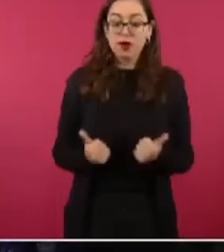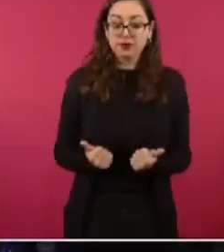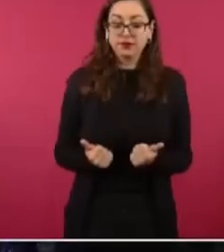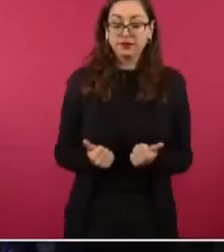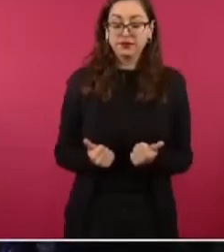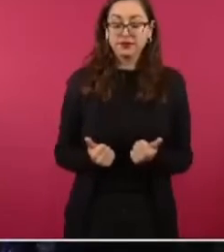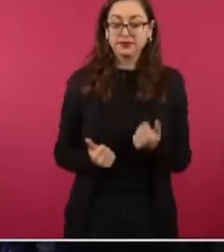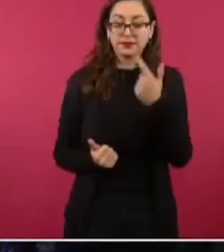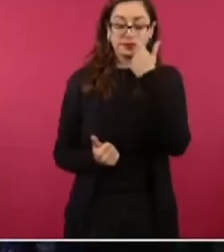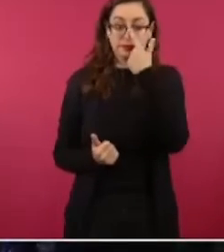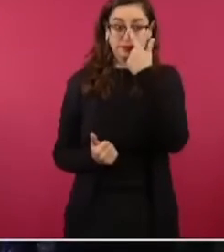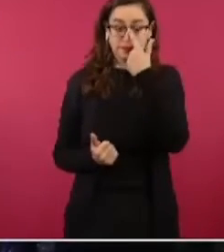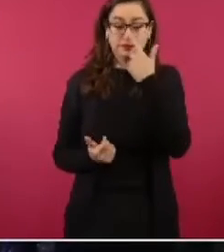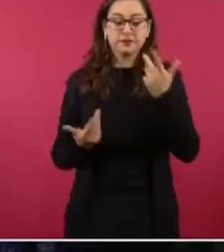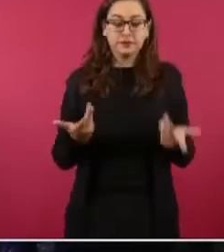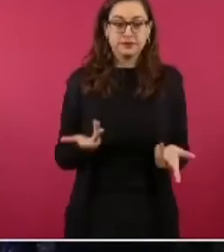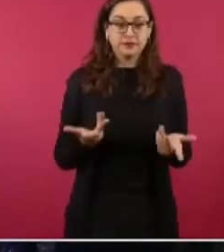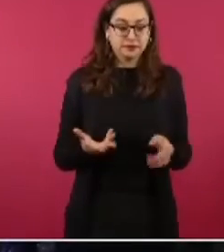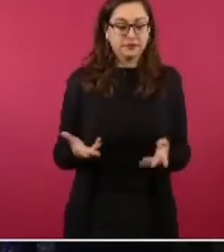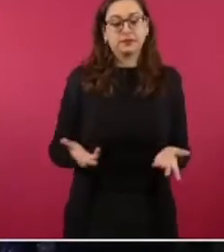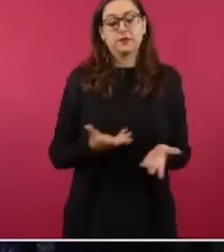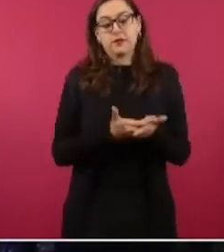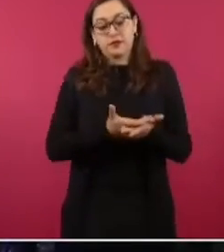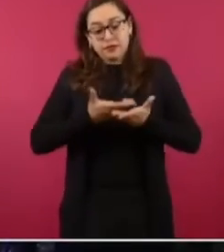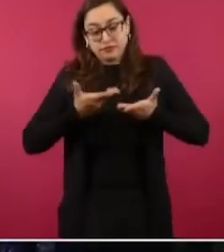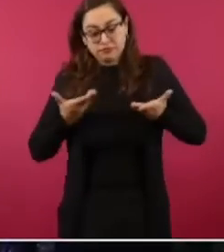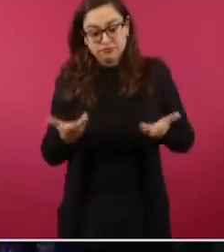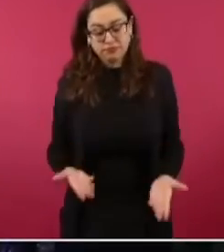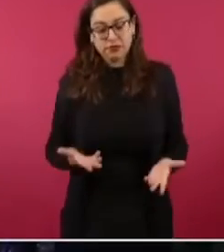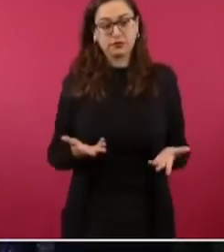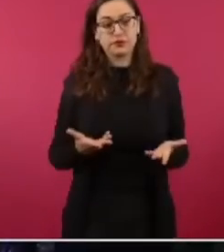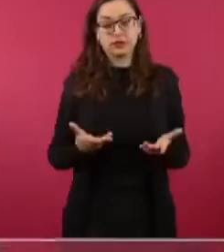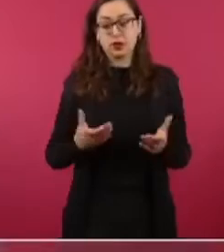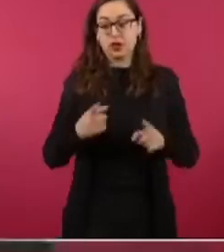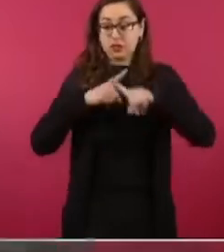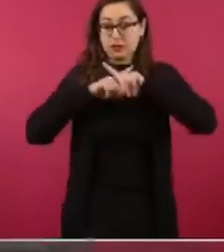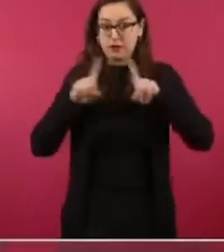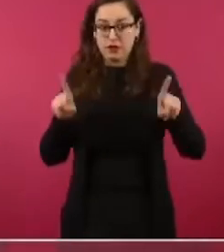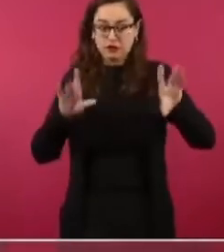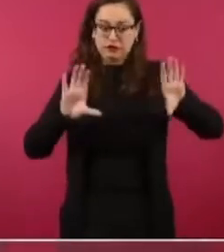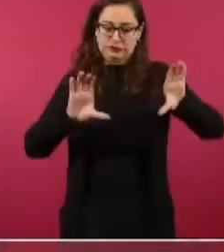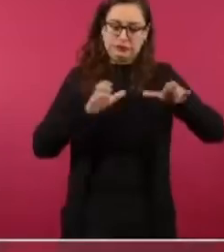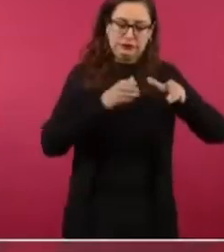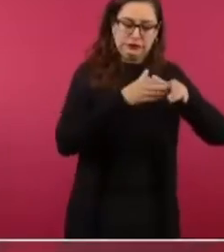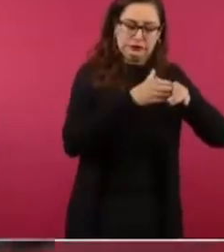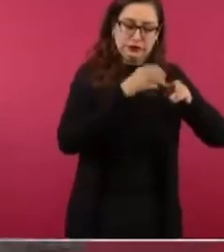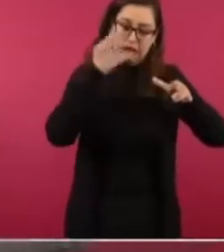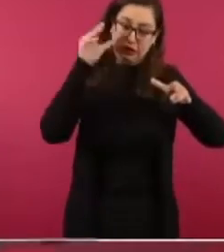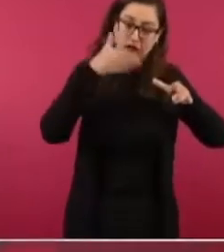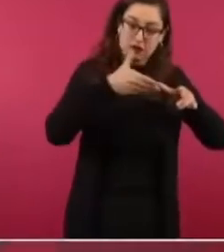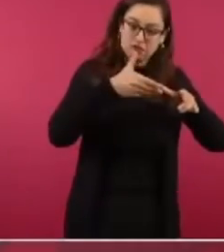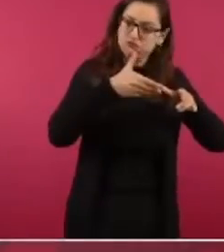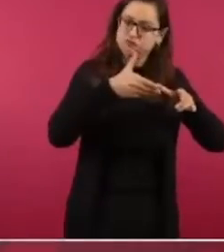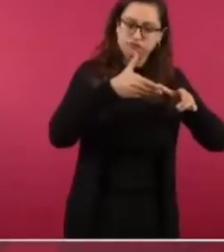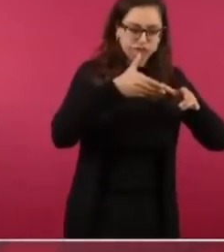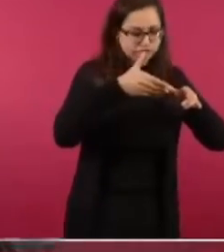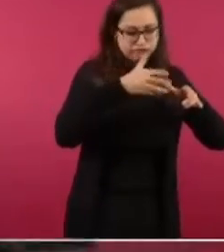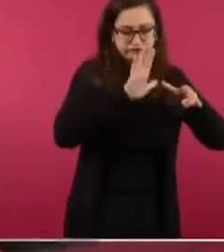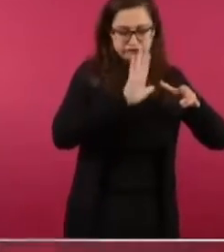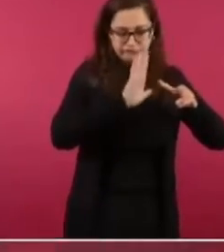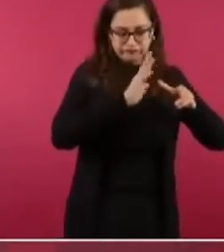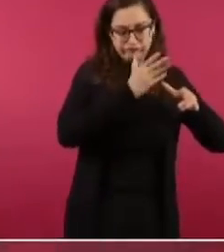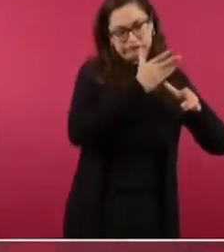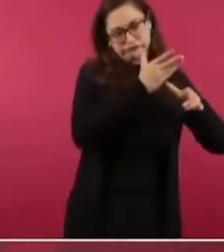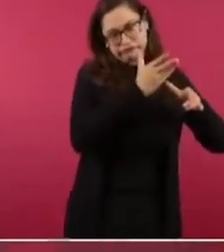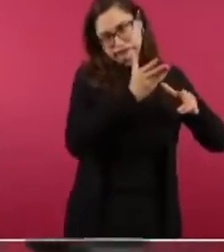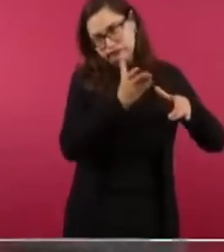Entonces, ahora se está llevando a cabo una transformación y esto va a ayudar mucho a serenar la vida